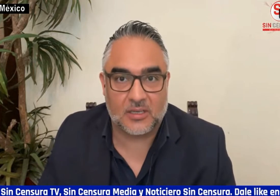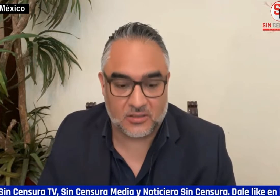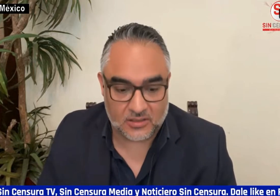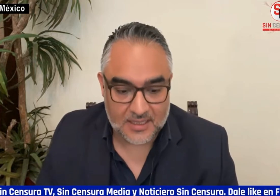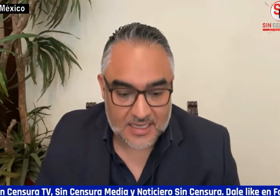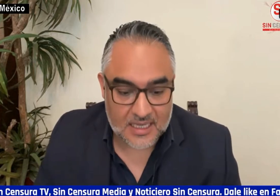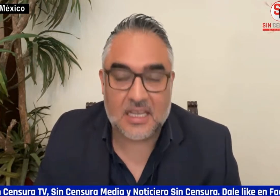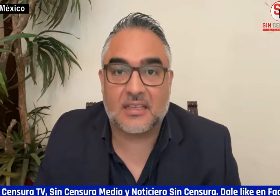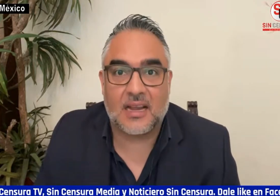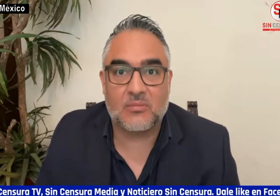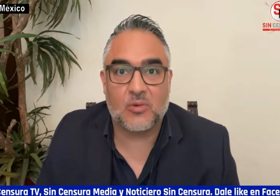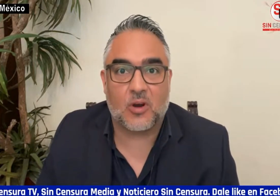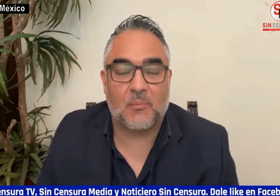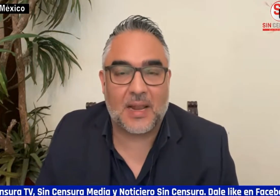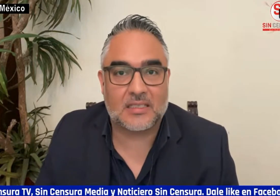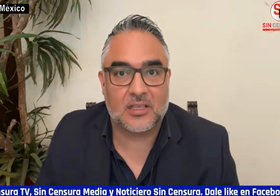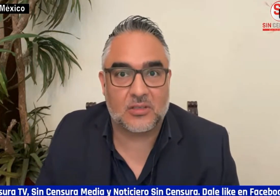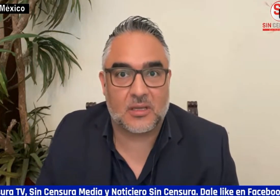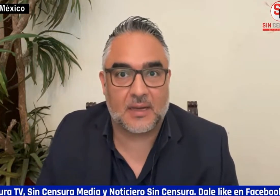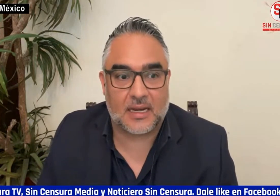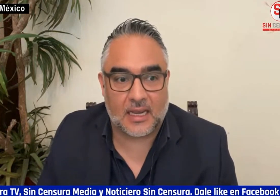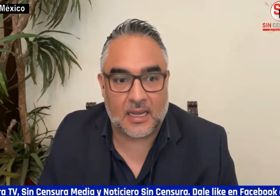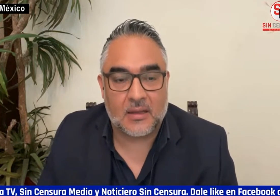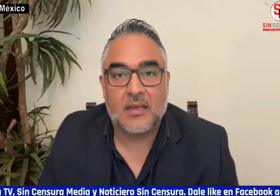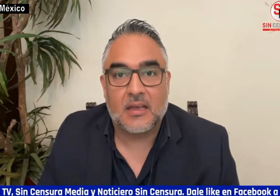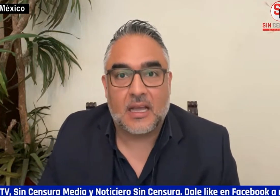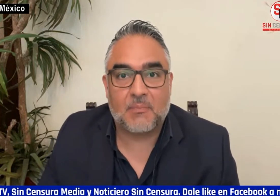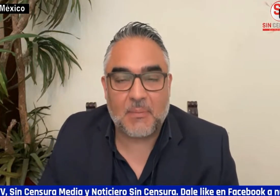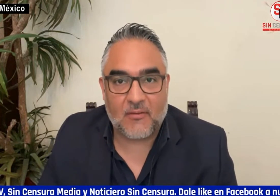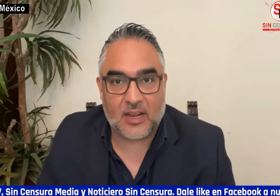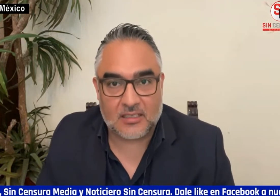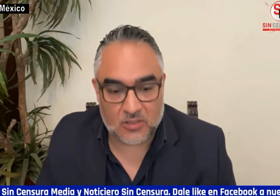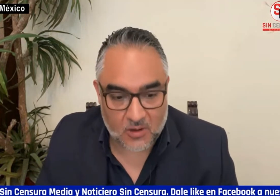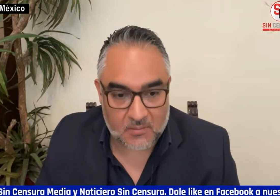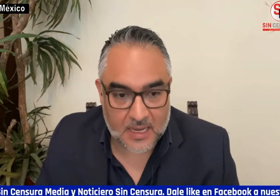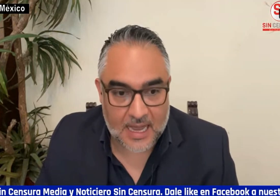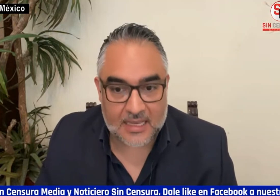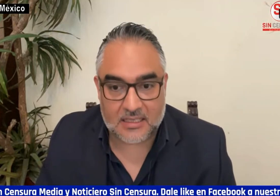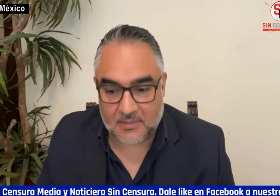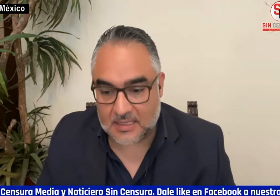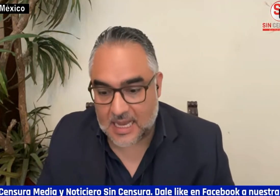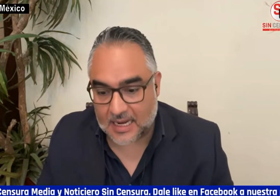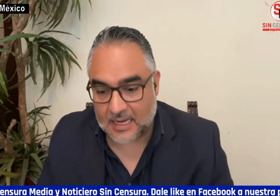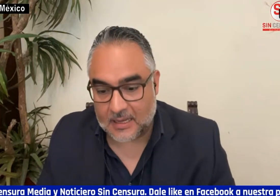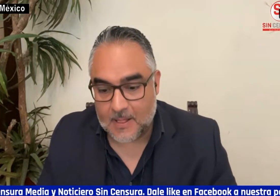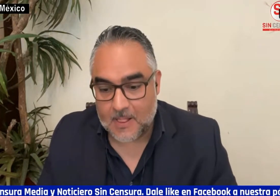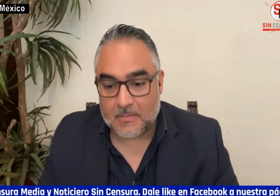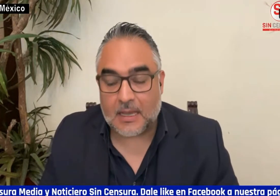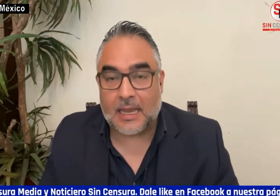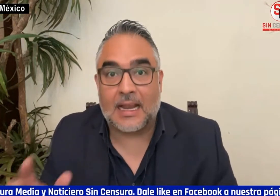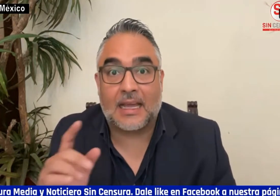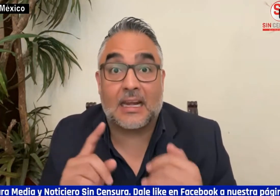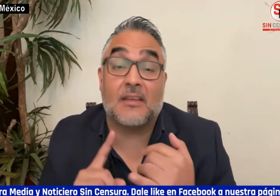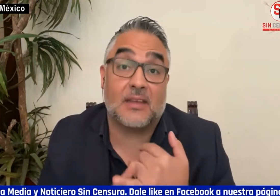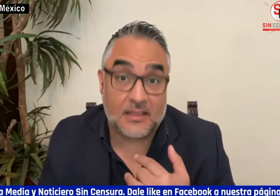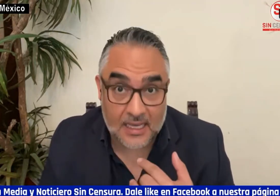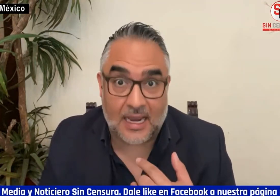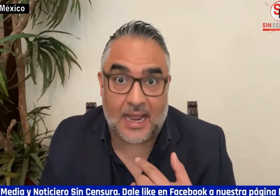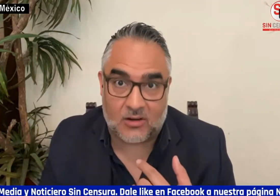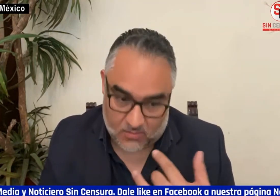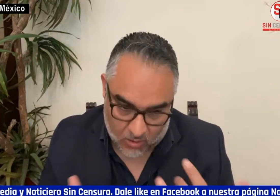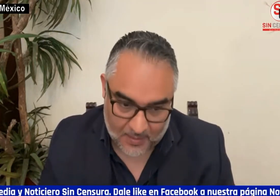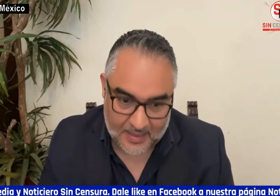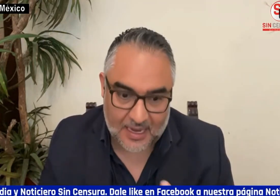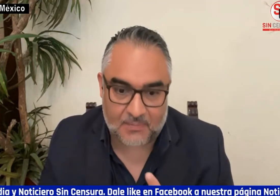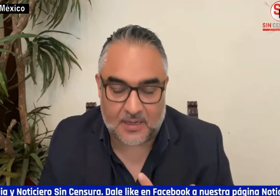los domingos, se sentirán muy complacidos de ver que el Papa Francisco envía este mensaje en el que